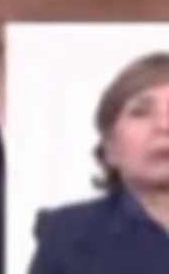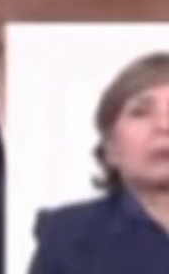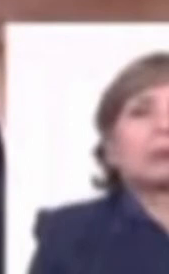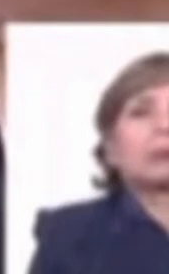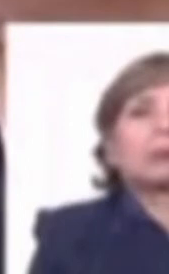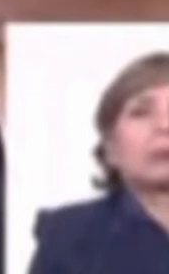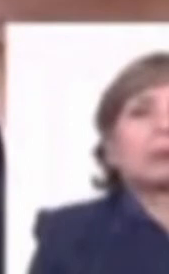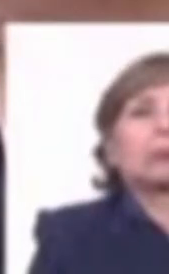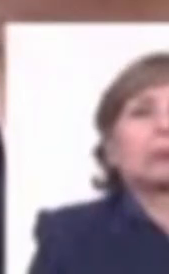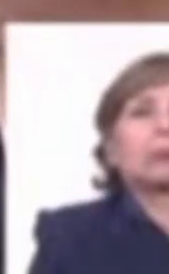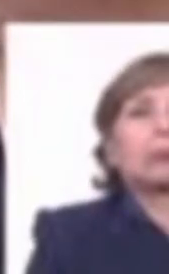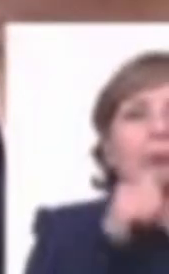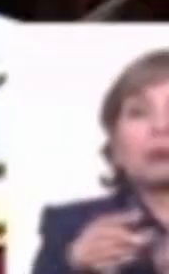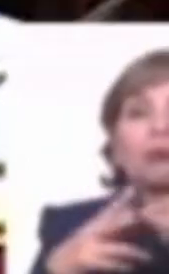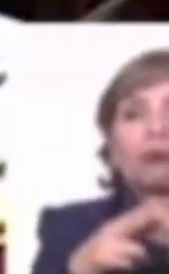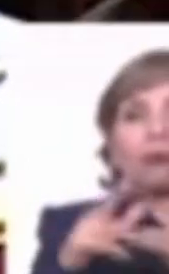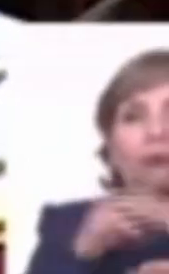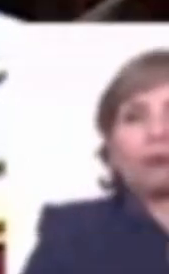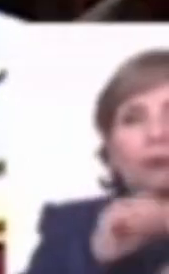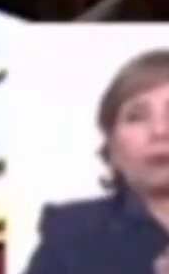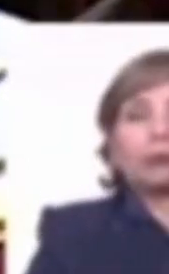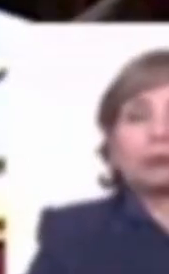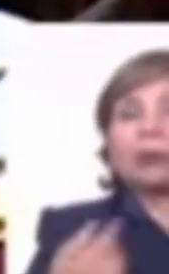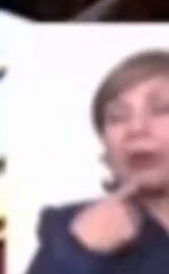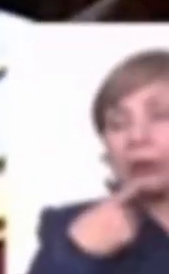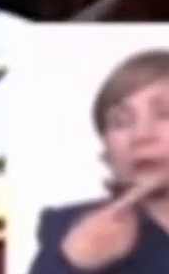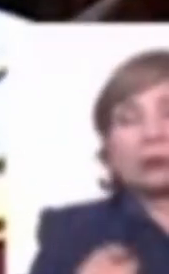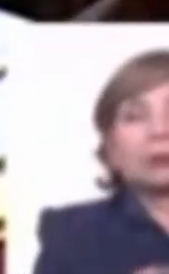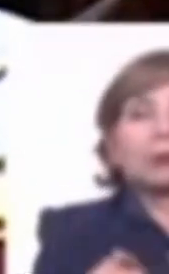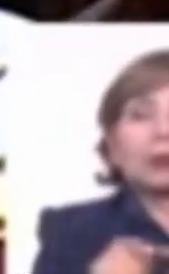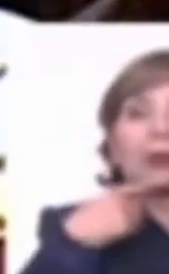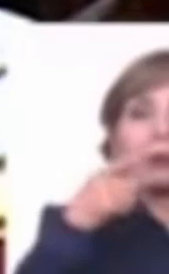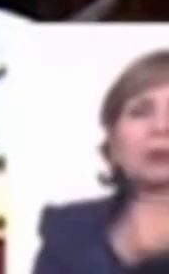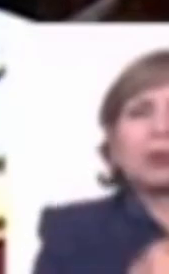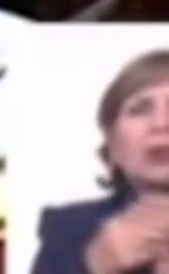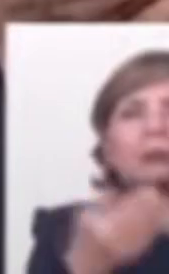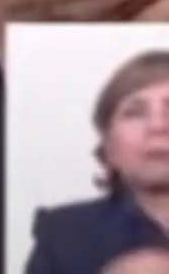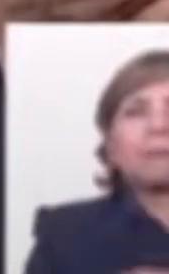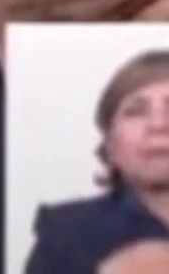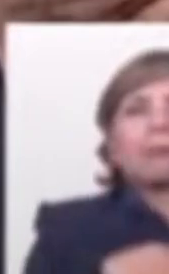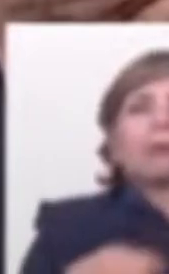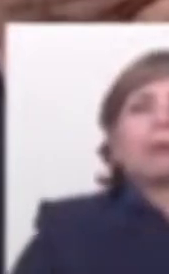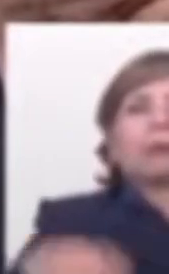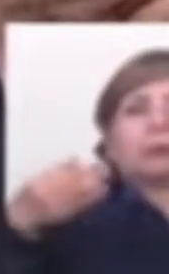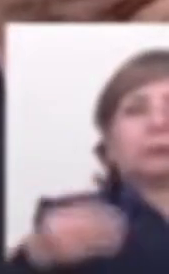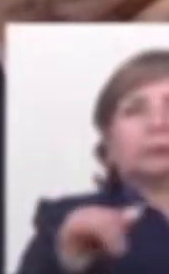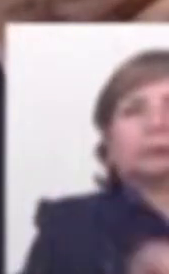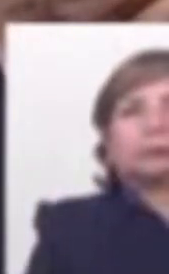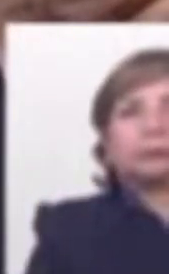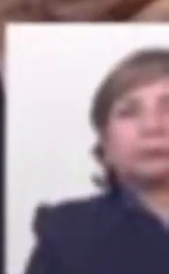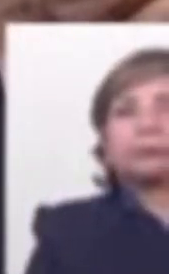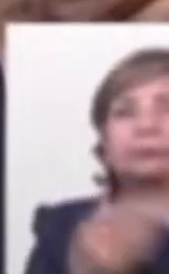señor primera Así mismo también también eso se ha denunciado muchísimo yo creo que a la policía estoy seguro